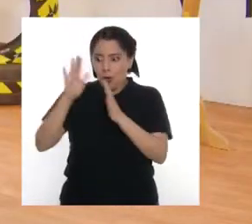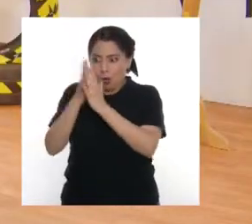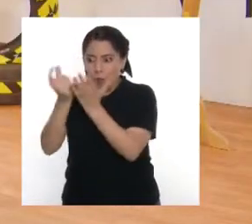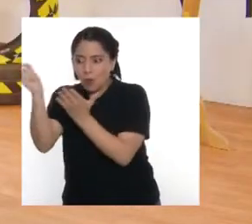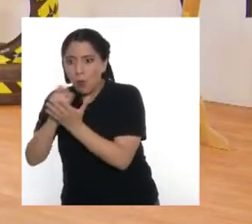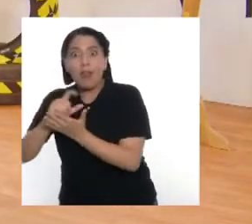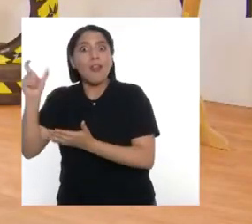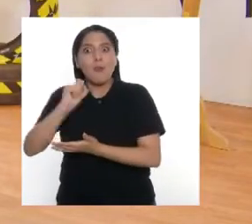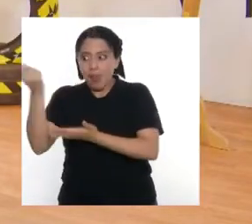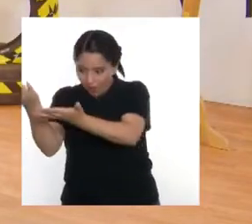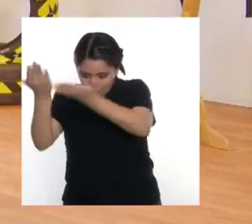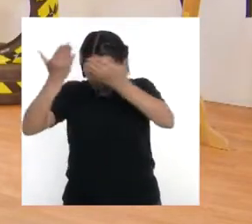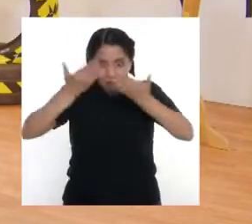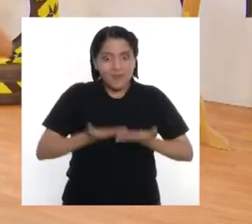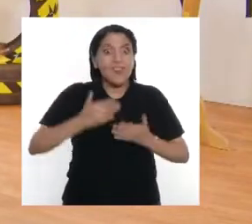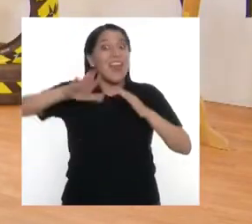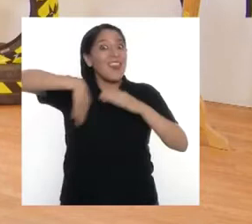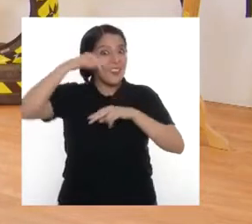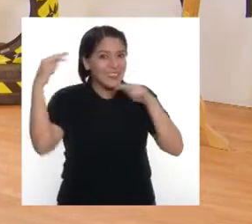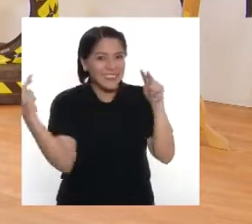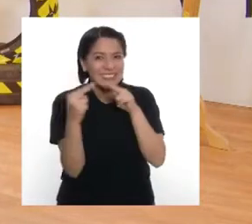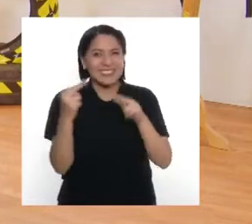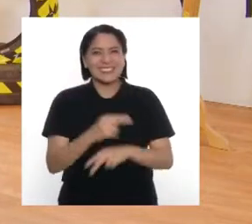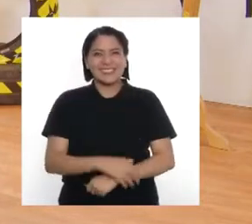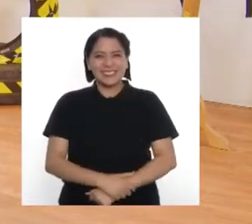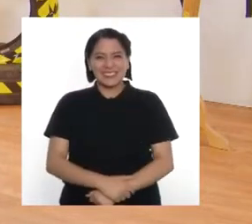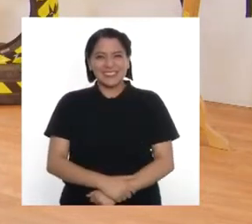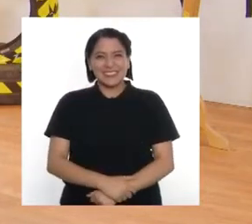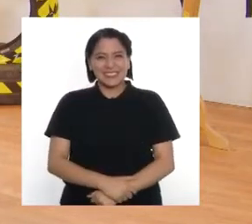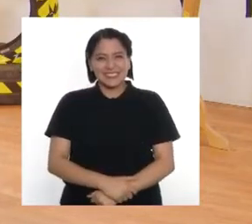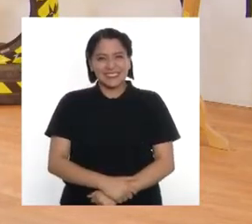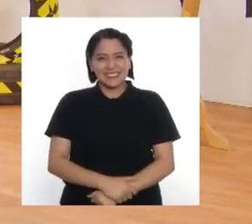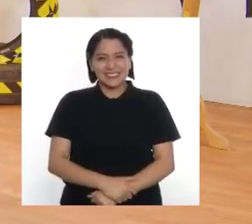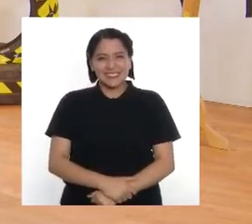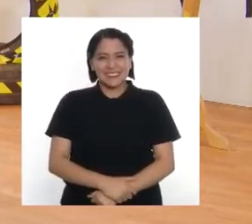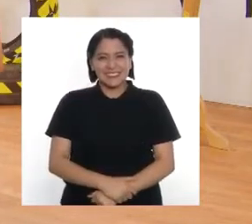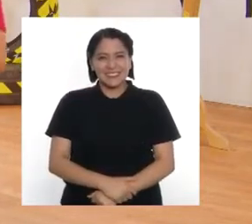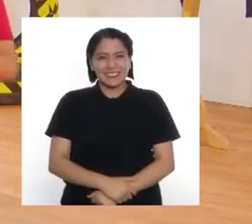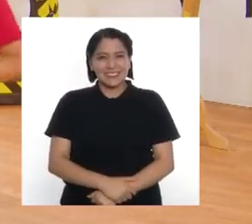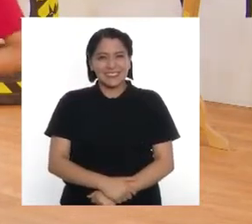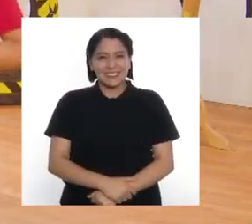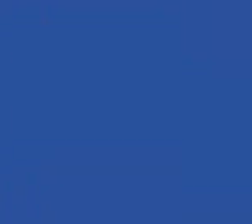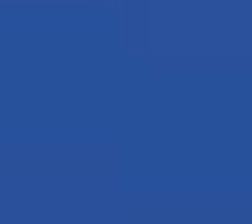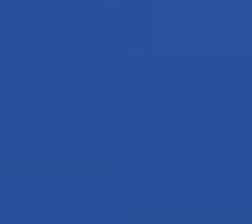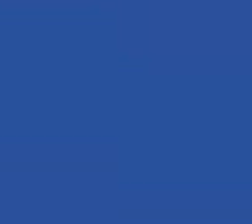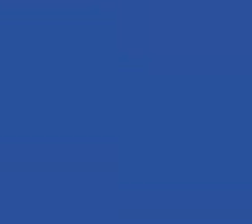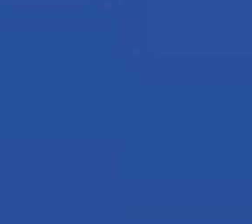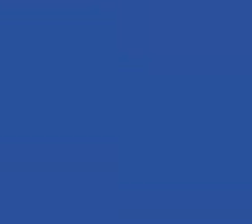mi cuaderno y mi lápiz. ¡Ya regresamos!